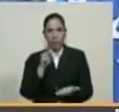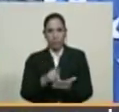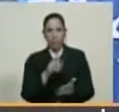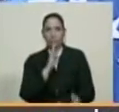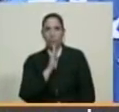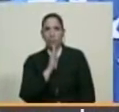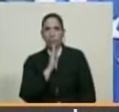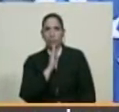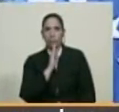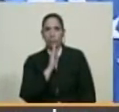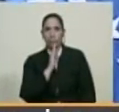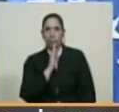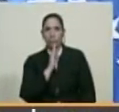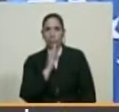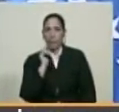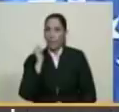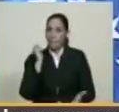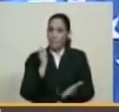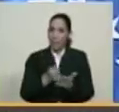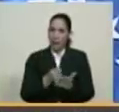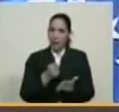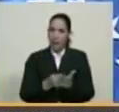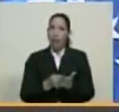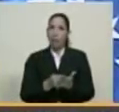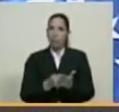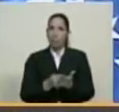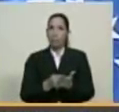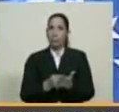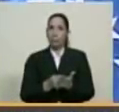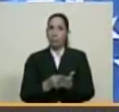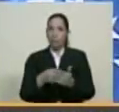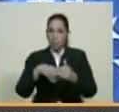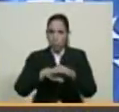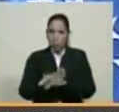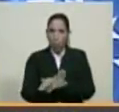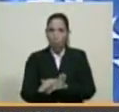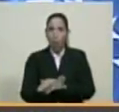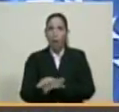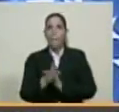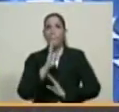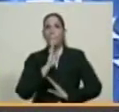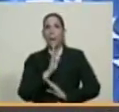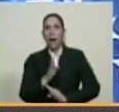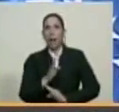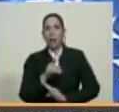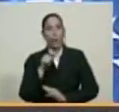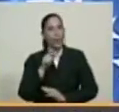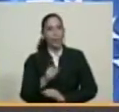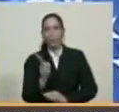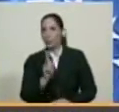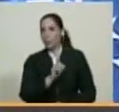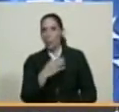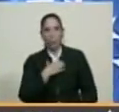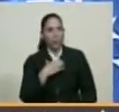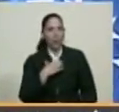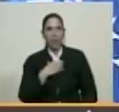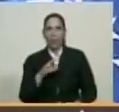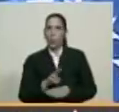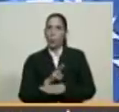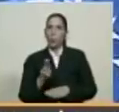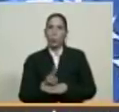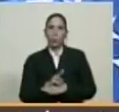y depositar esos billetes, dado que esos billetes ya no van a ser utilizados y no